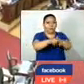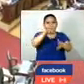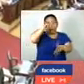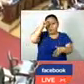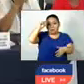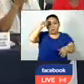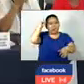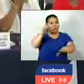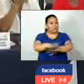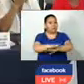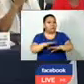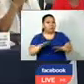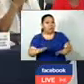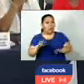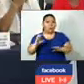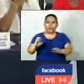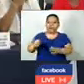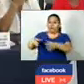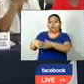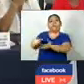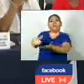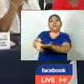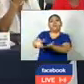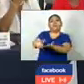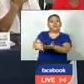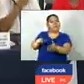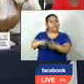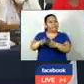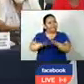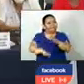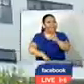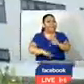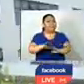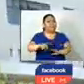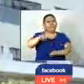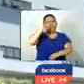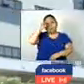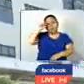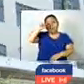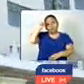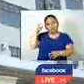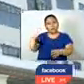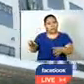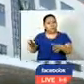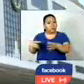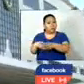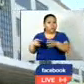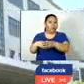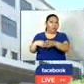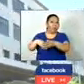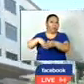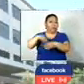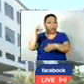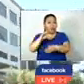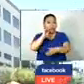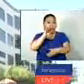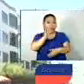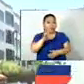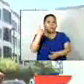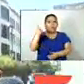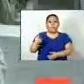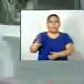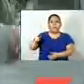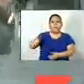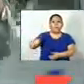Asamblea Legislativa y los consejos municipales, el trabajo para la sección de probidad podría dispararse de acuerdo al